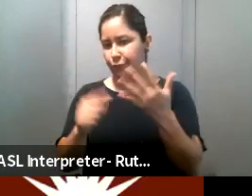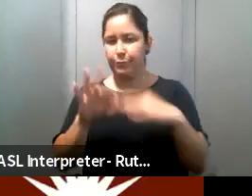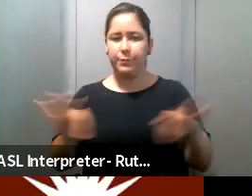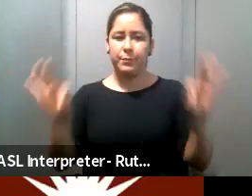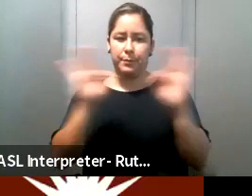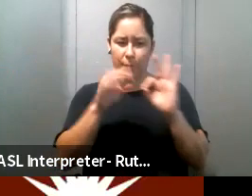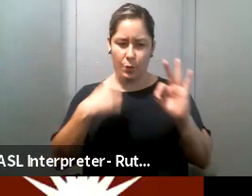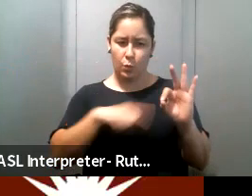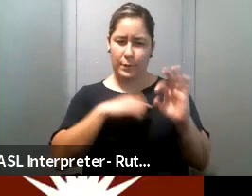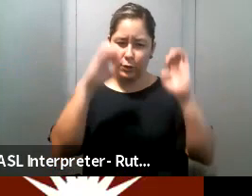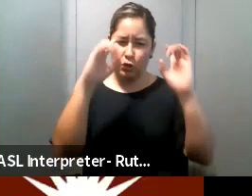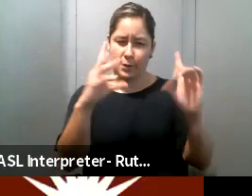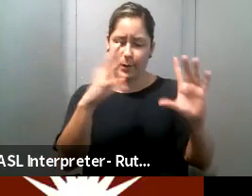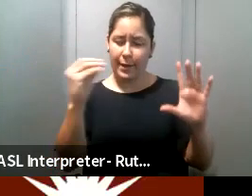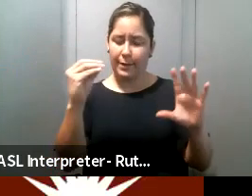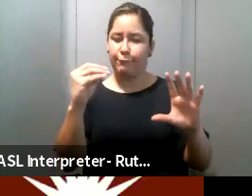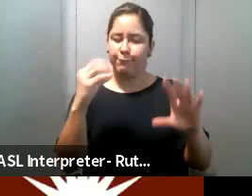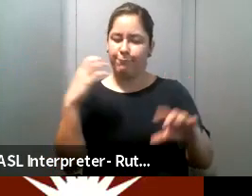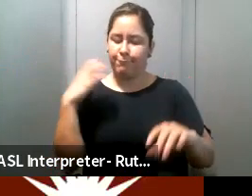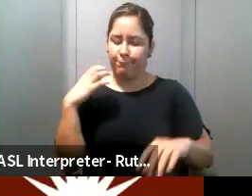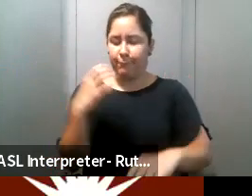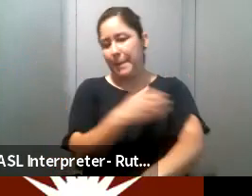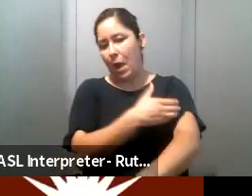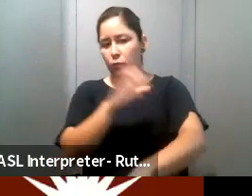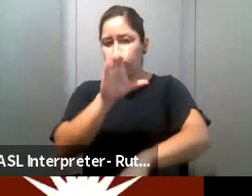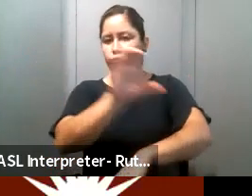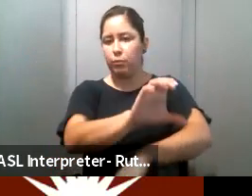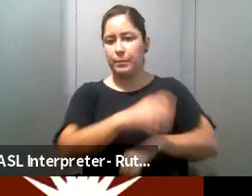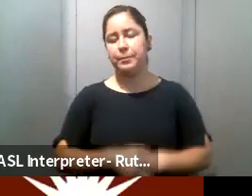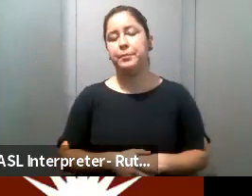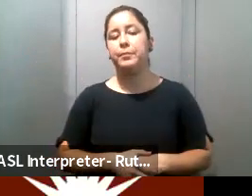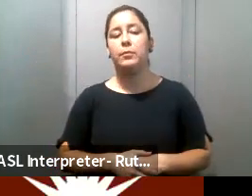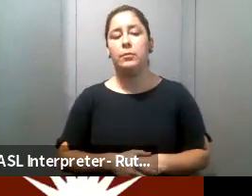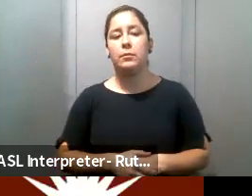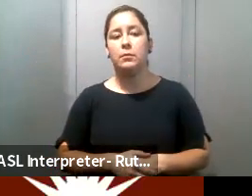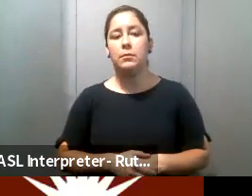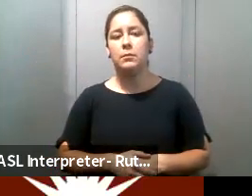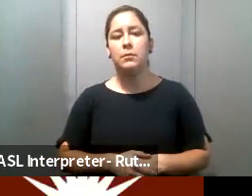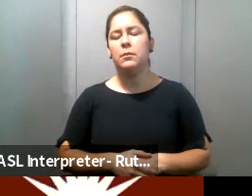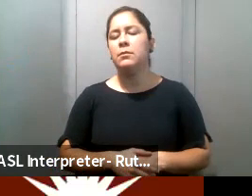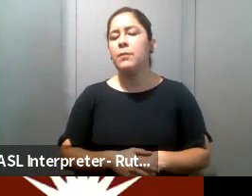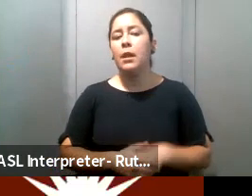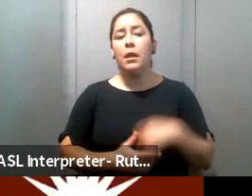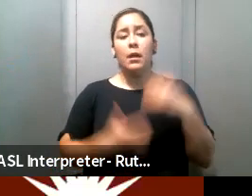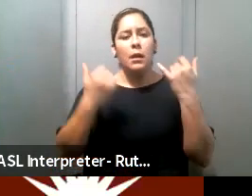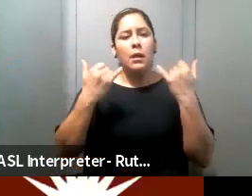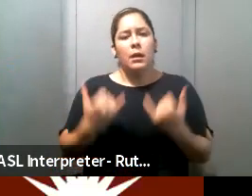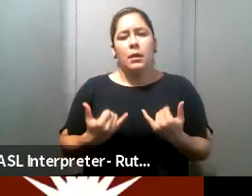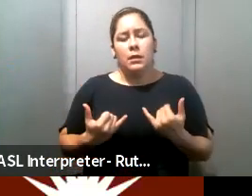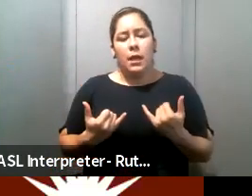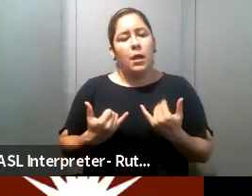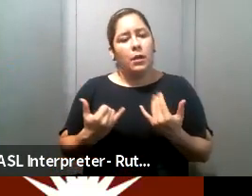mencionaba. Y algo rapidito para que ustedes tengan esa capacidad o en el entendimiento,